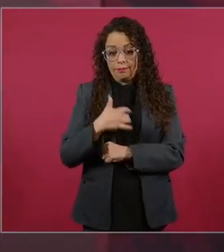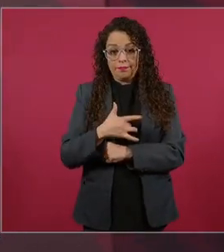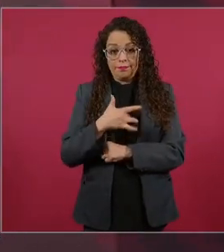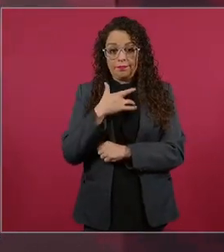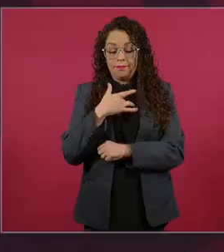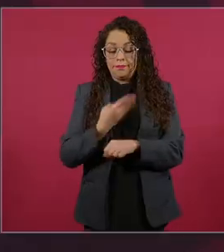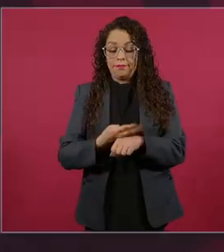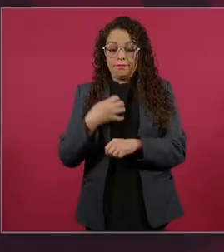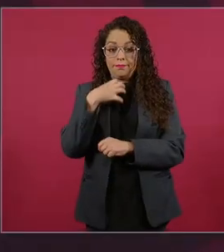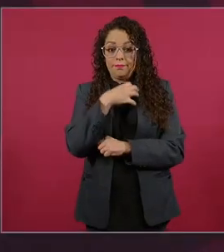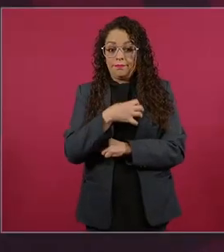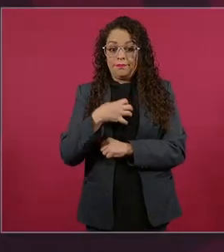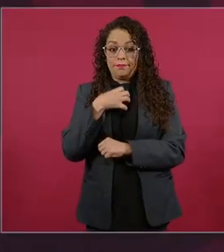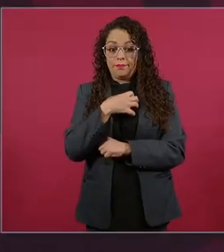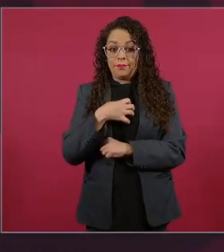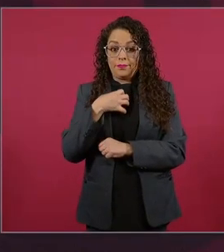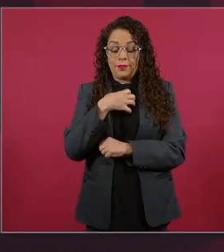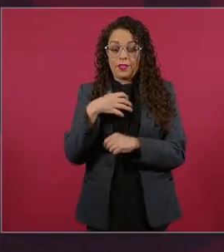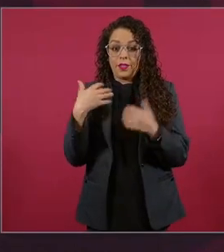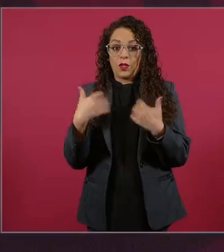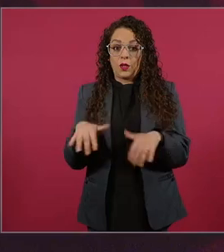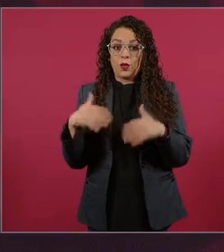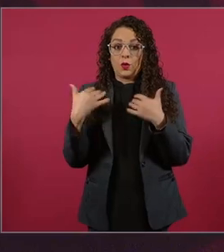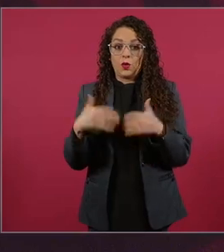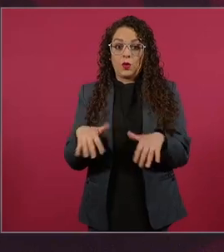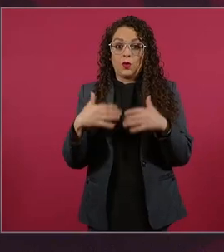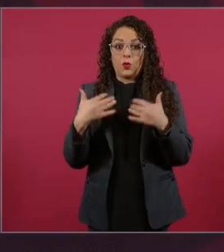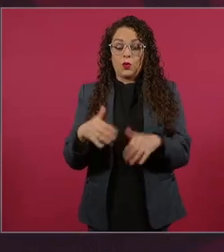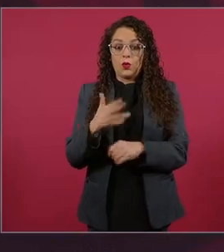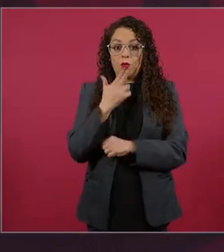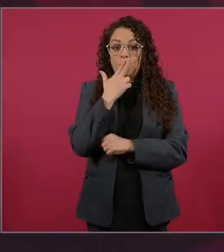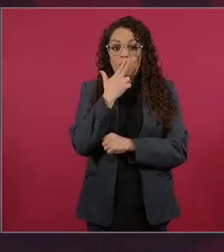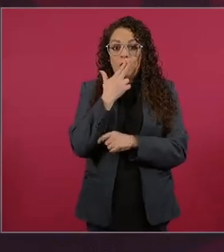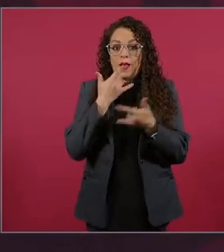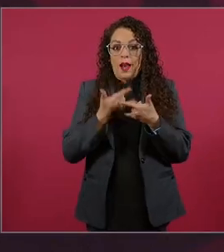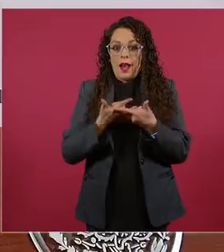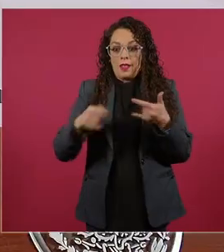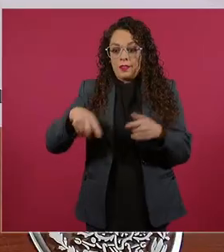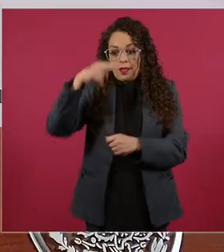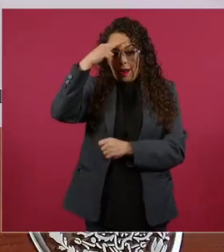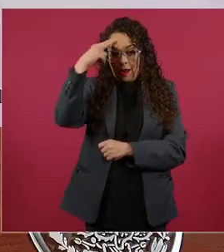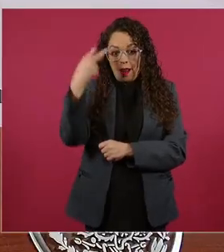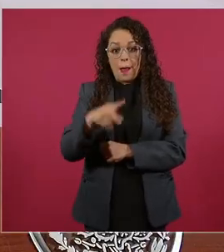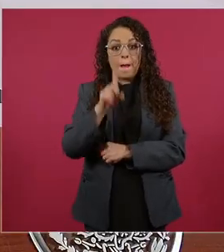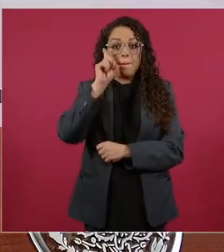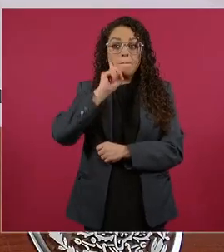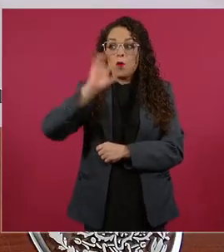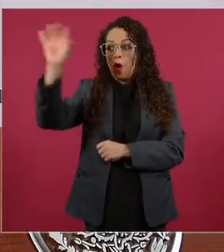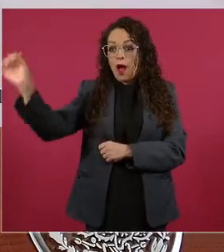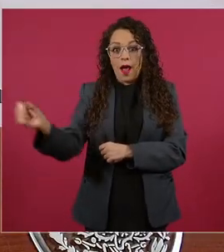acontecimiento histórico, una mujer en la presidencia de la República, no lo olviden,